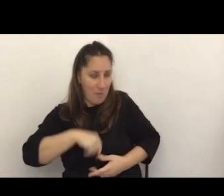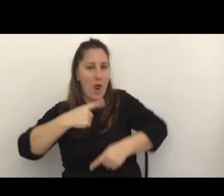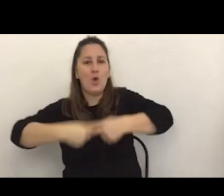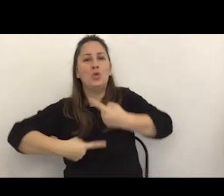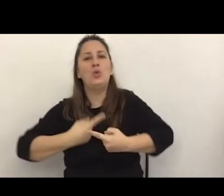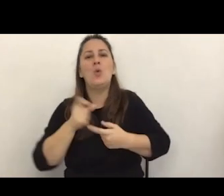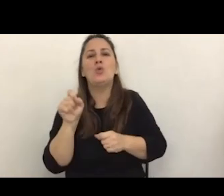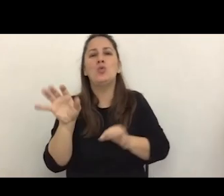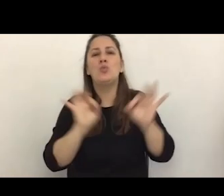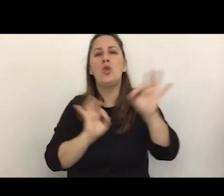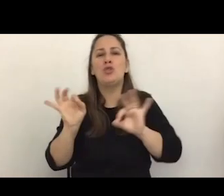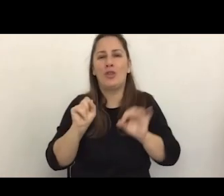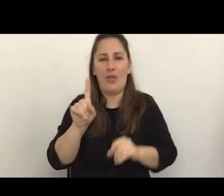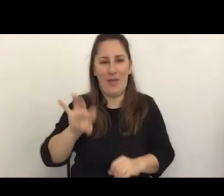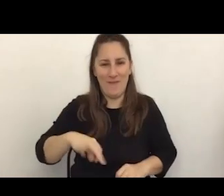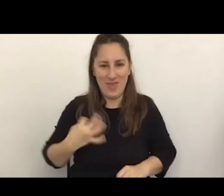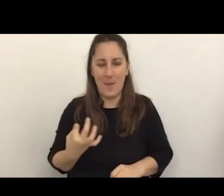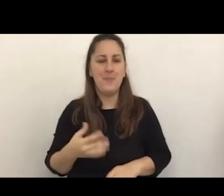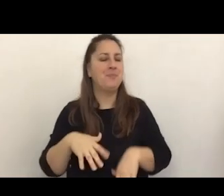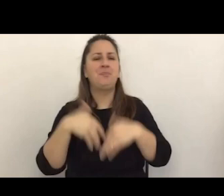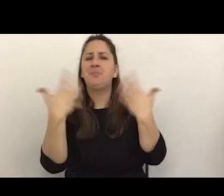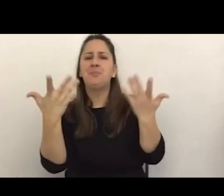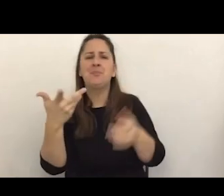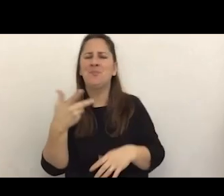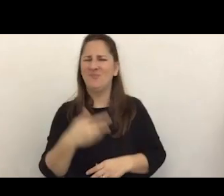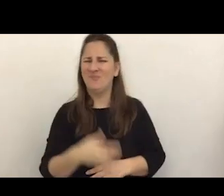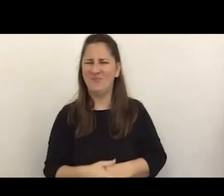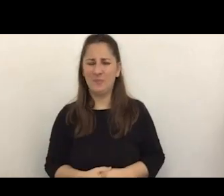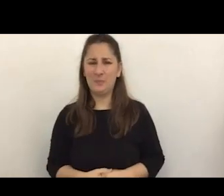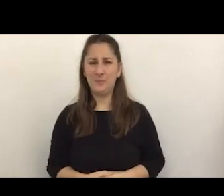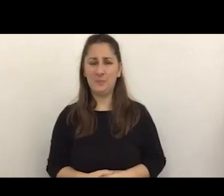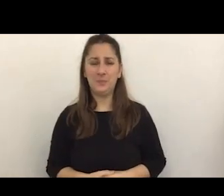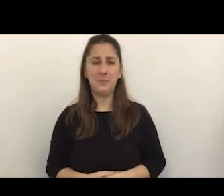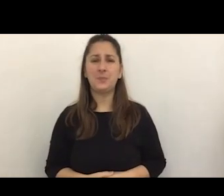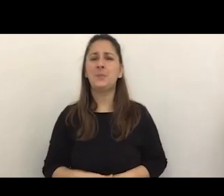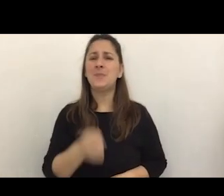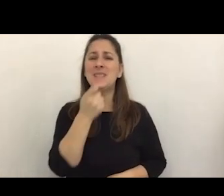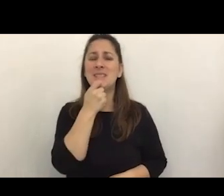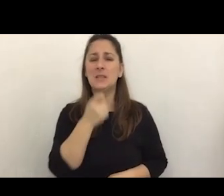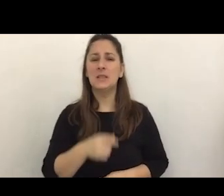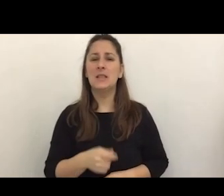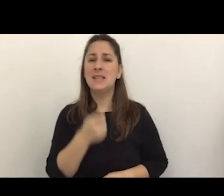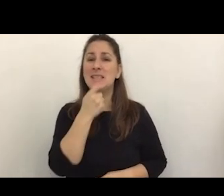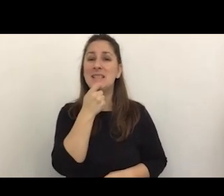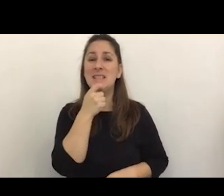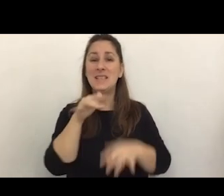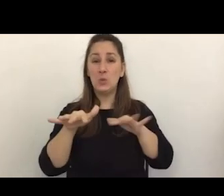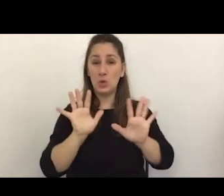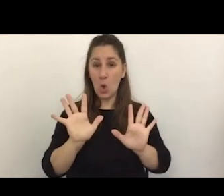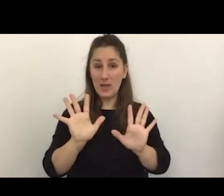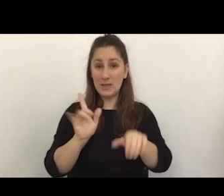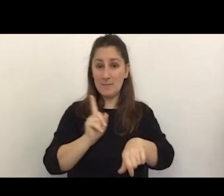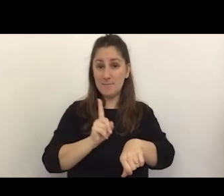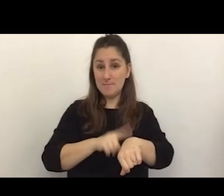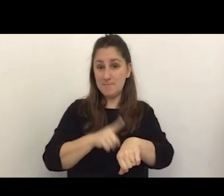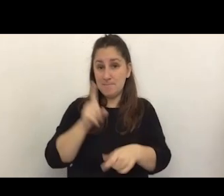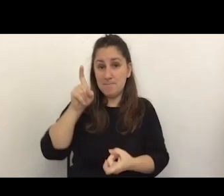por ejemplo, no sé, si ocurriese eso, si el marido tuviera la oportunidad, si